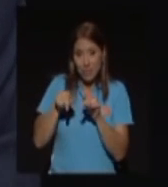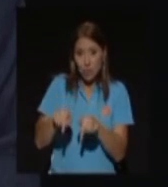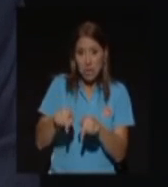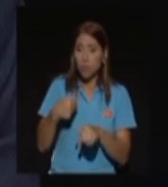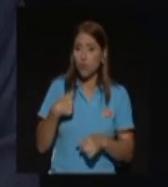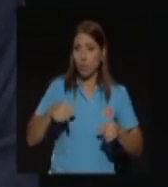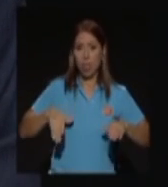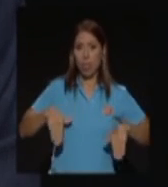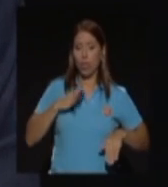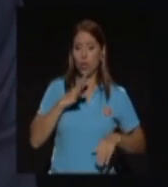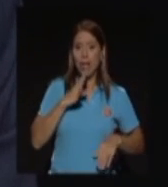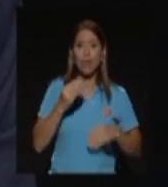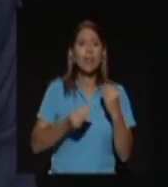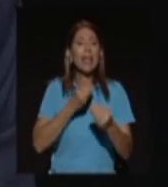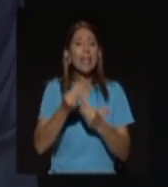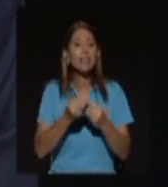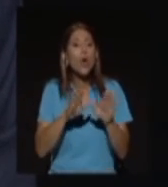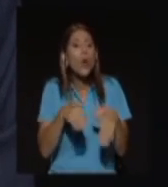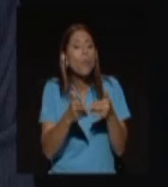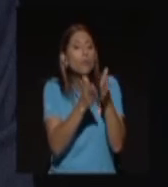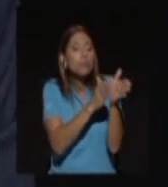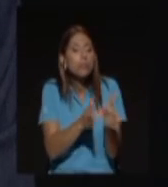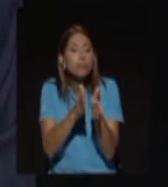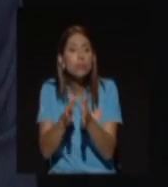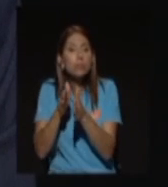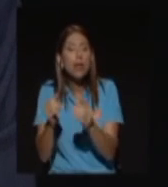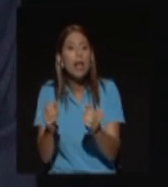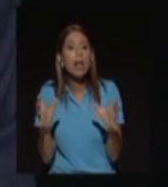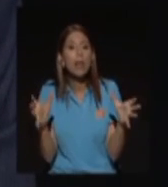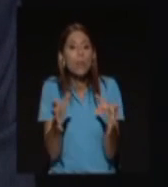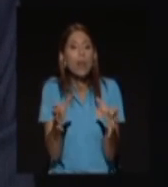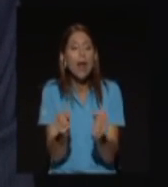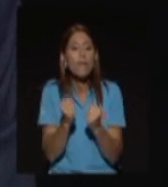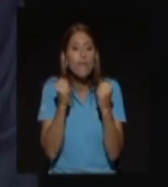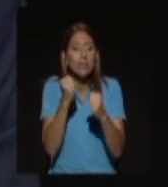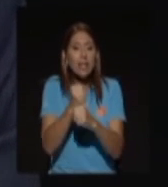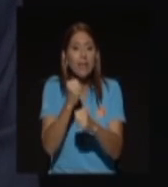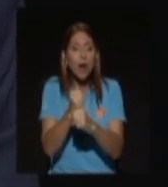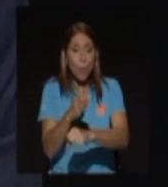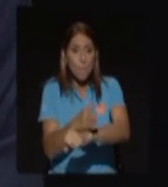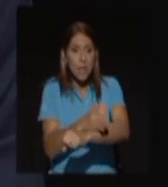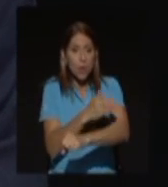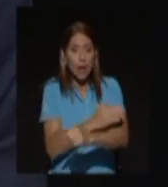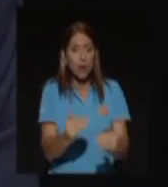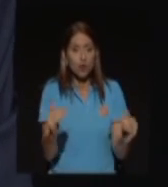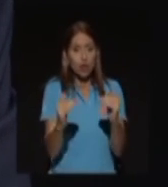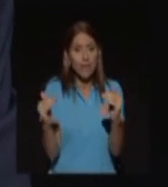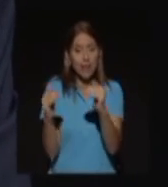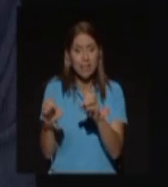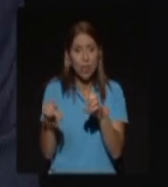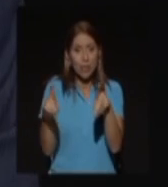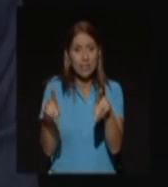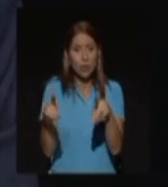es la formación de la fuerza de trabajo. Es decir, mejorar los niveles de educación, particularmente si se introducen